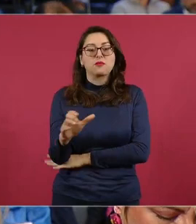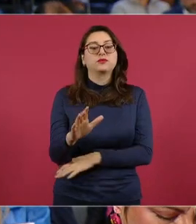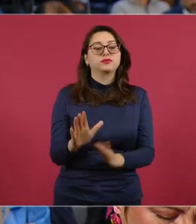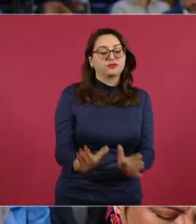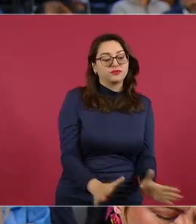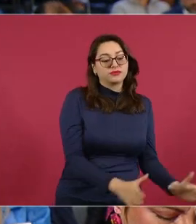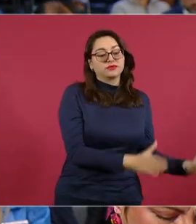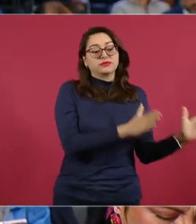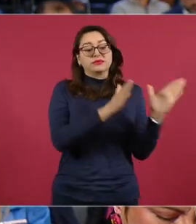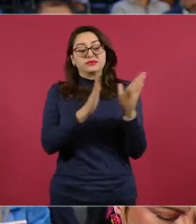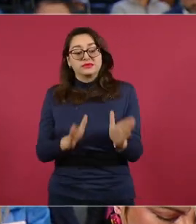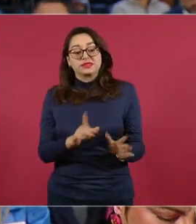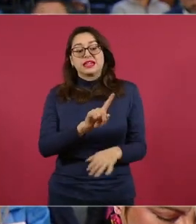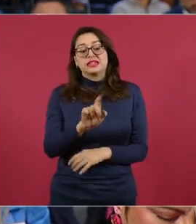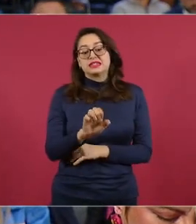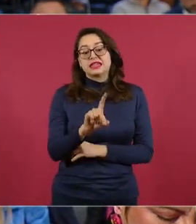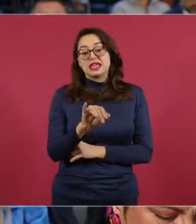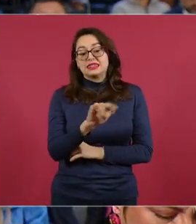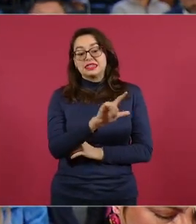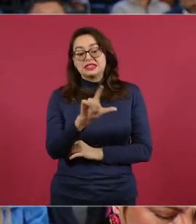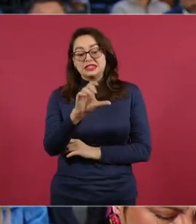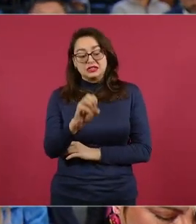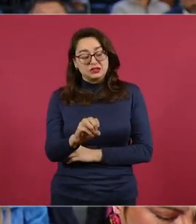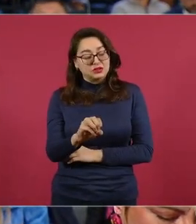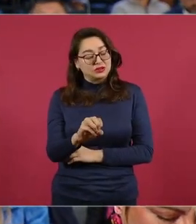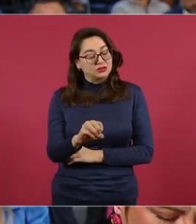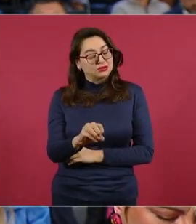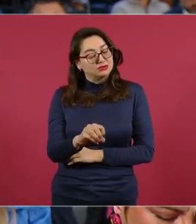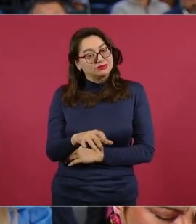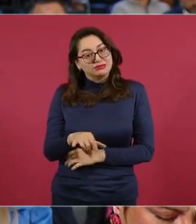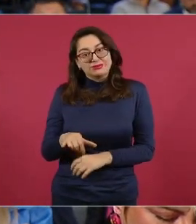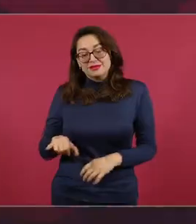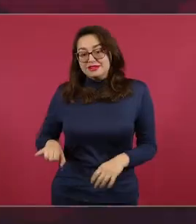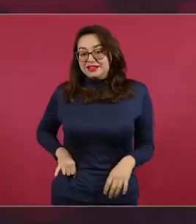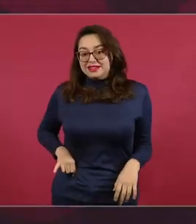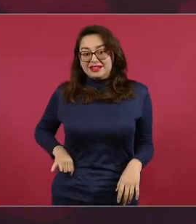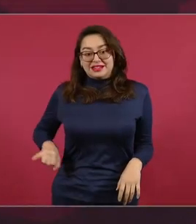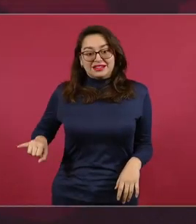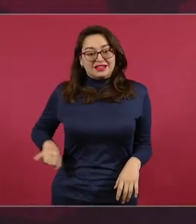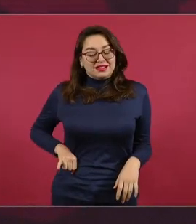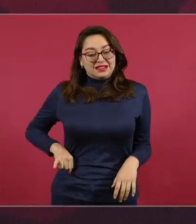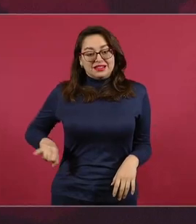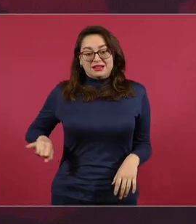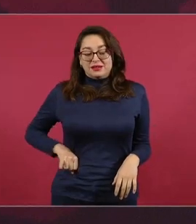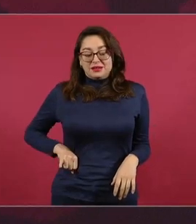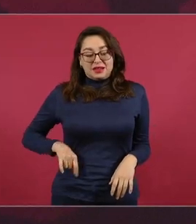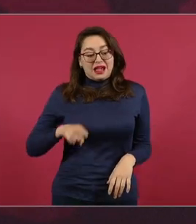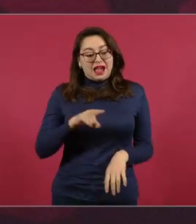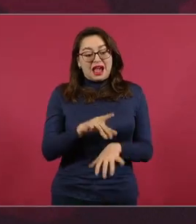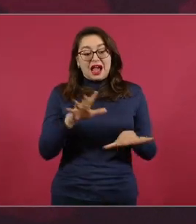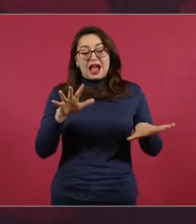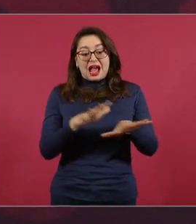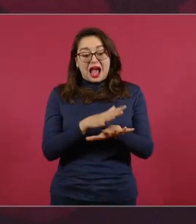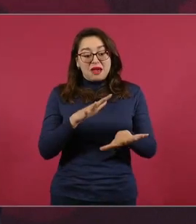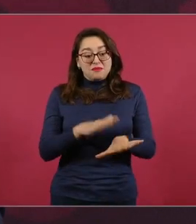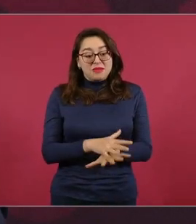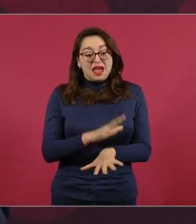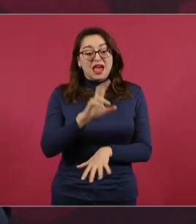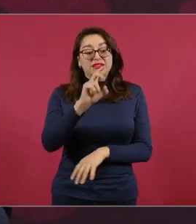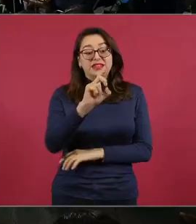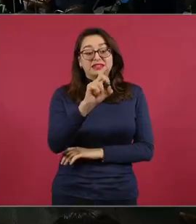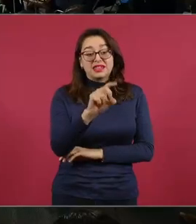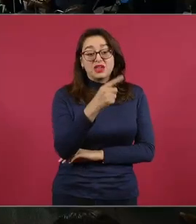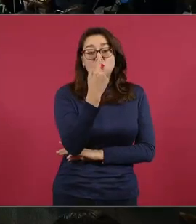sexenio de Zedillo. Y, presidente, aquí es algo muy interesante porque la reforma judicial se da el 31 de